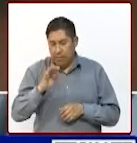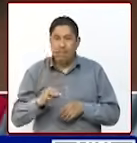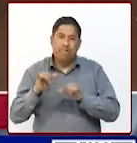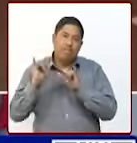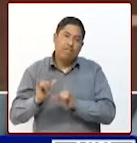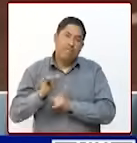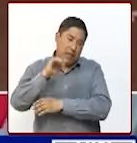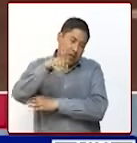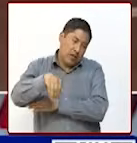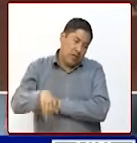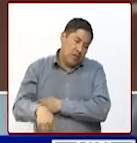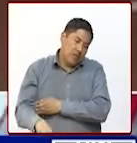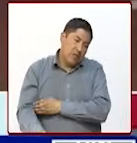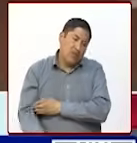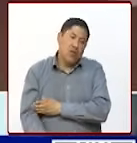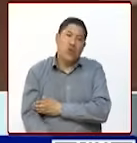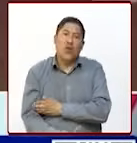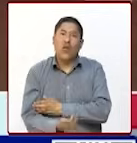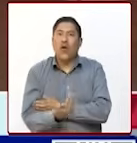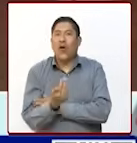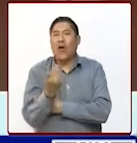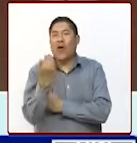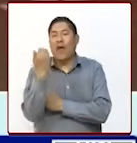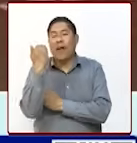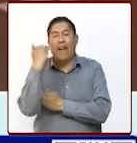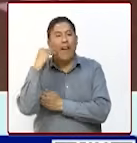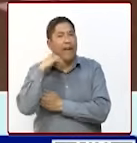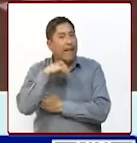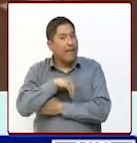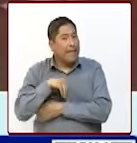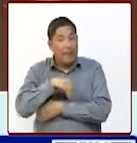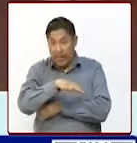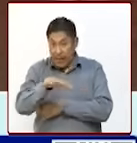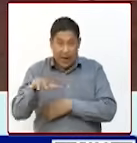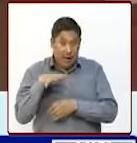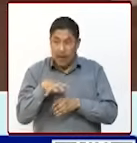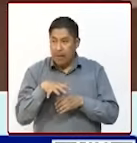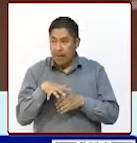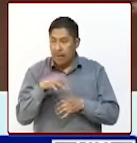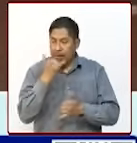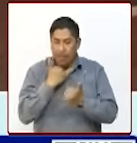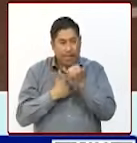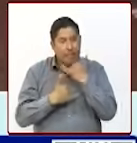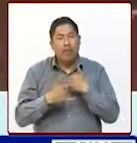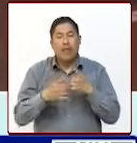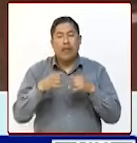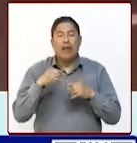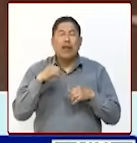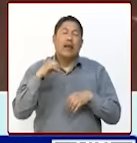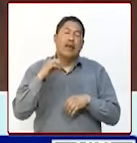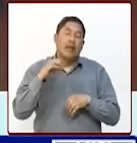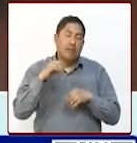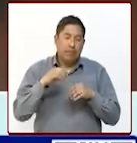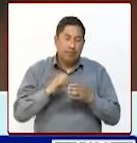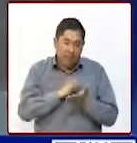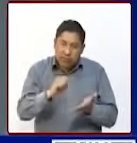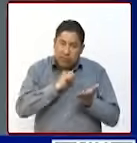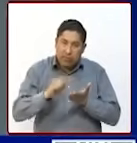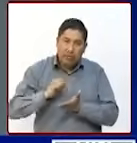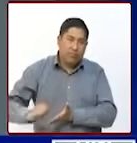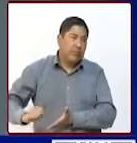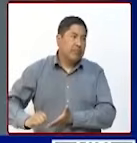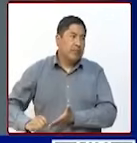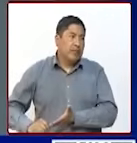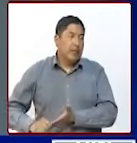van a pasar la noche y también todo el día, y es en ese lugar, en la carceleta, que van a ser censados. Gracias, Carlos. Nos